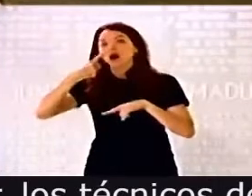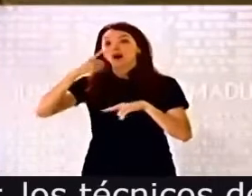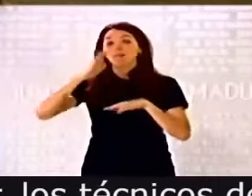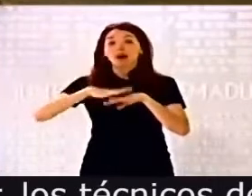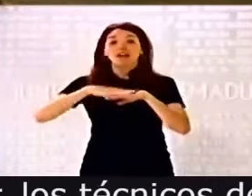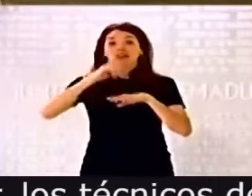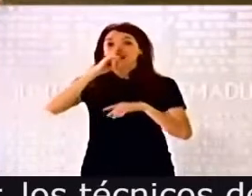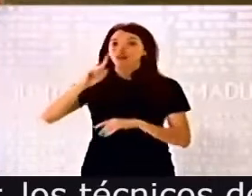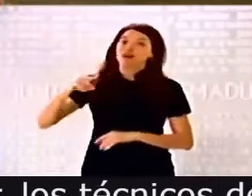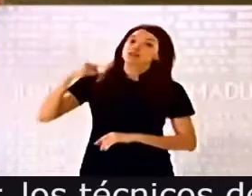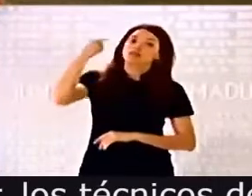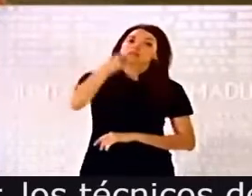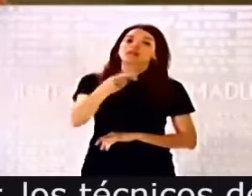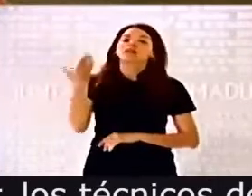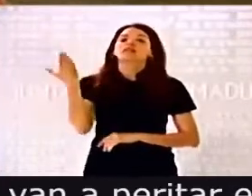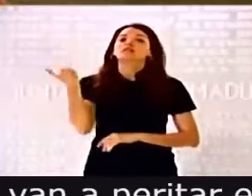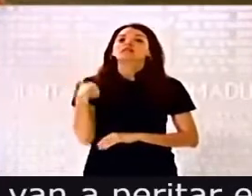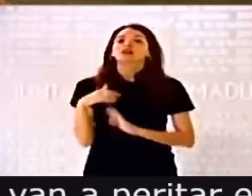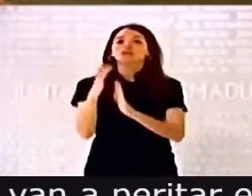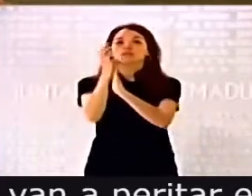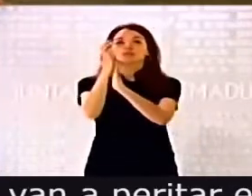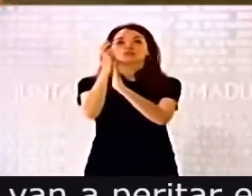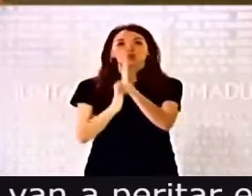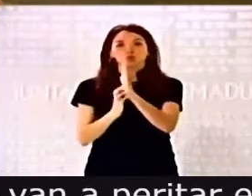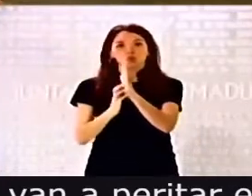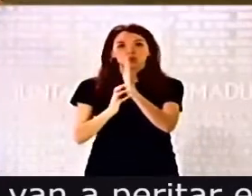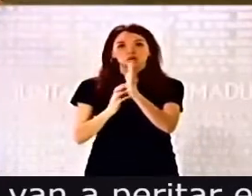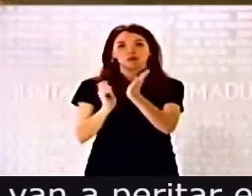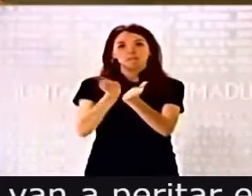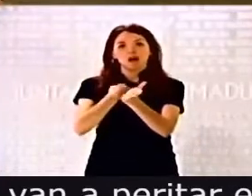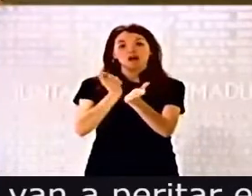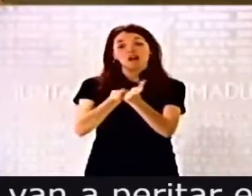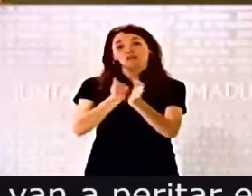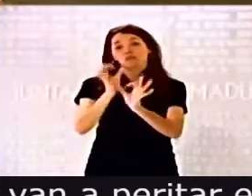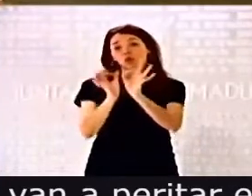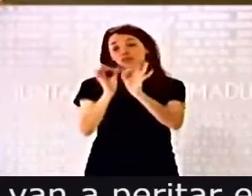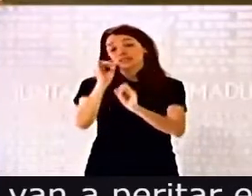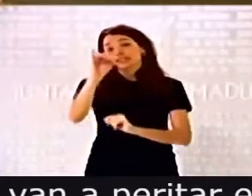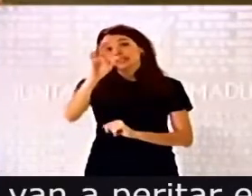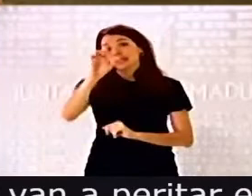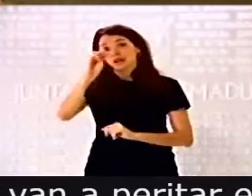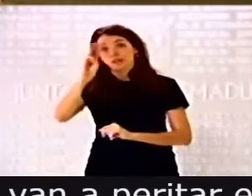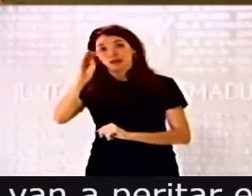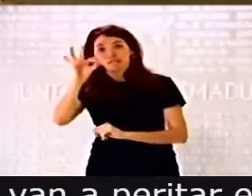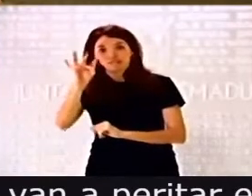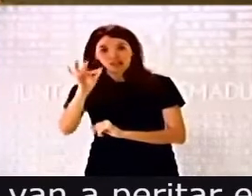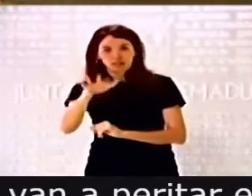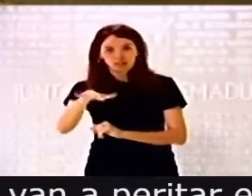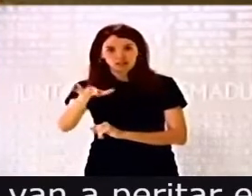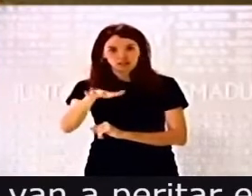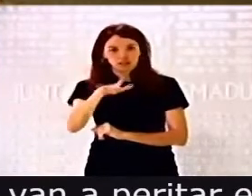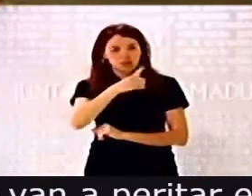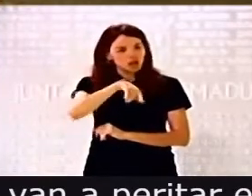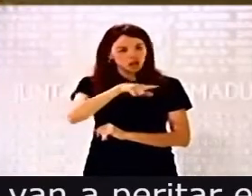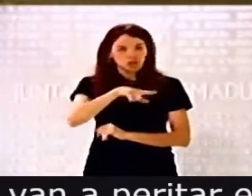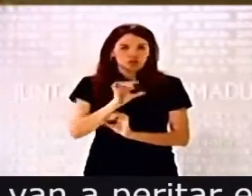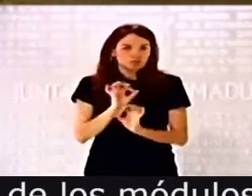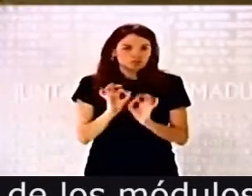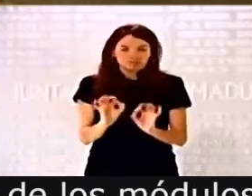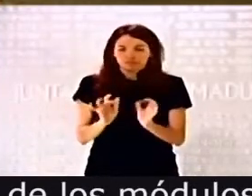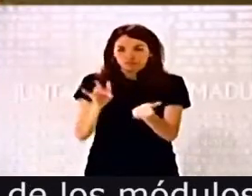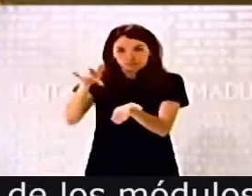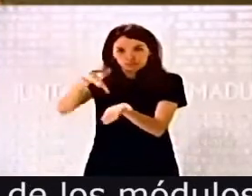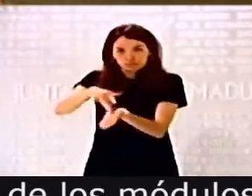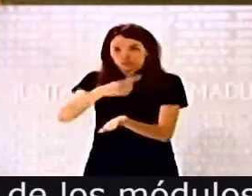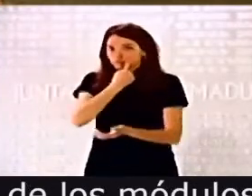siguiente solicitar la reducción de los módulos del IRPF, lógicamente están en el territorio desde el minuto cero. Porque además